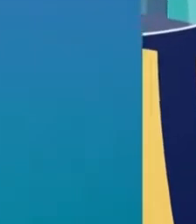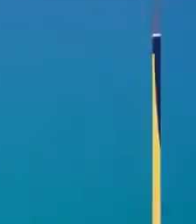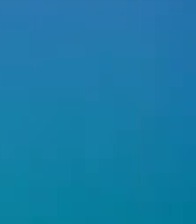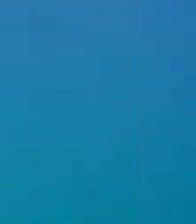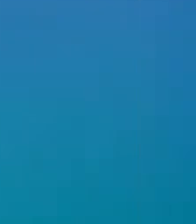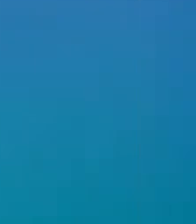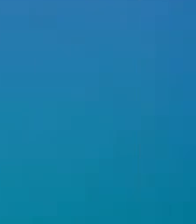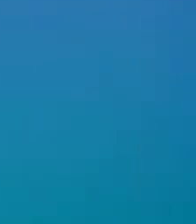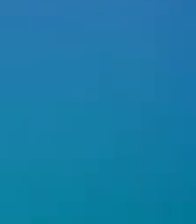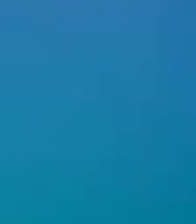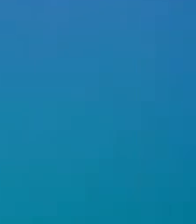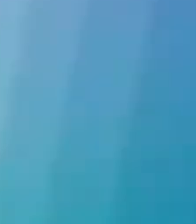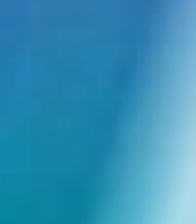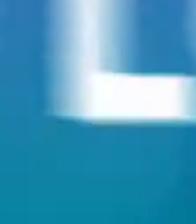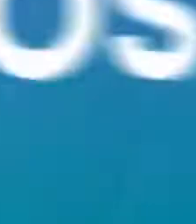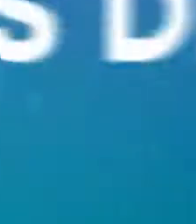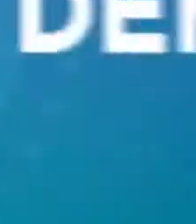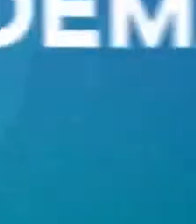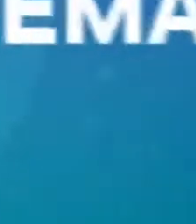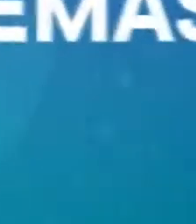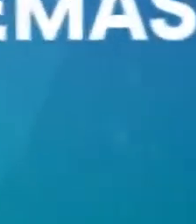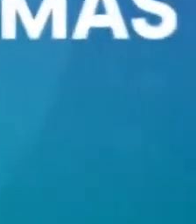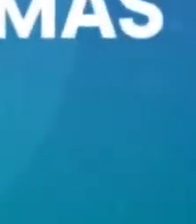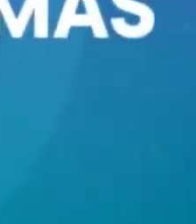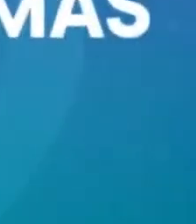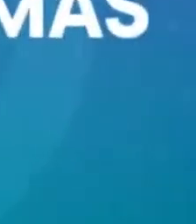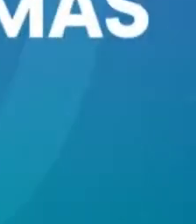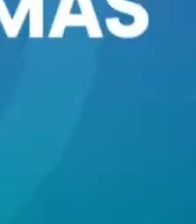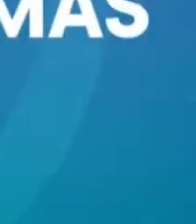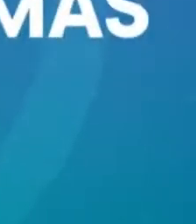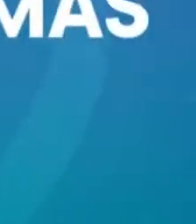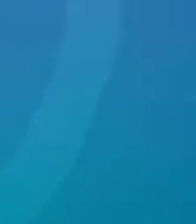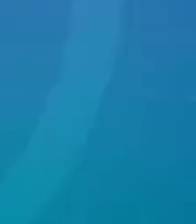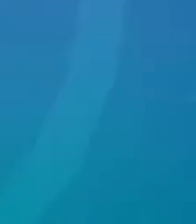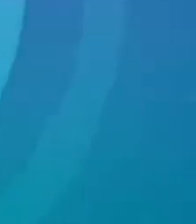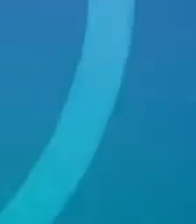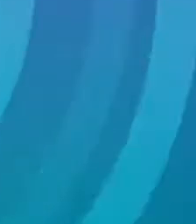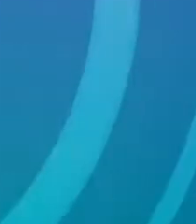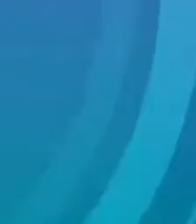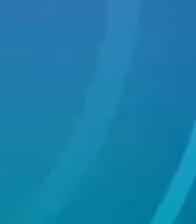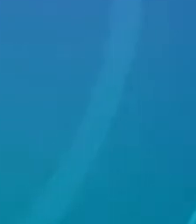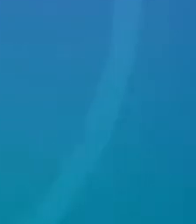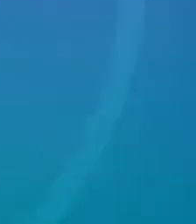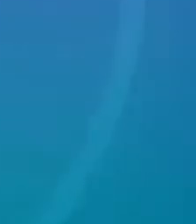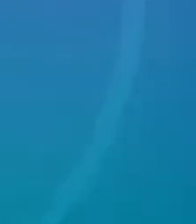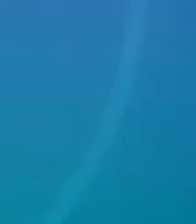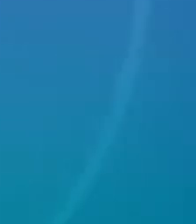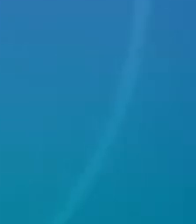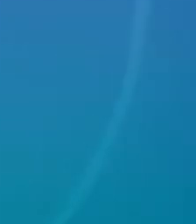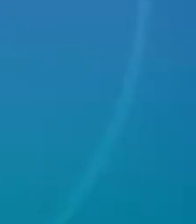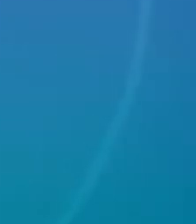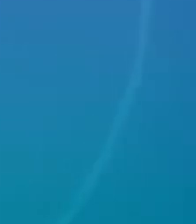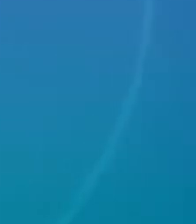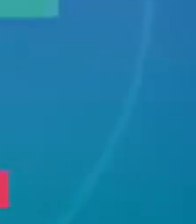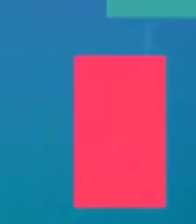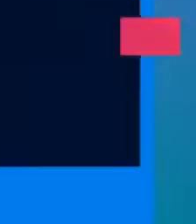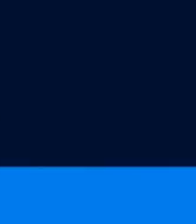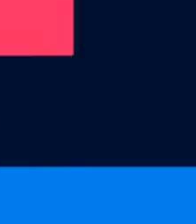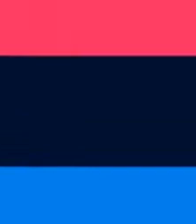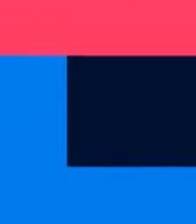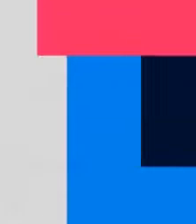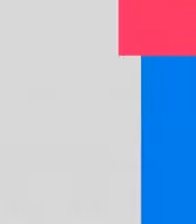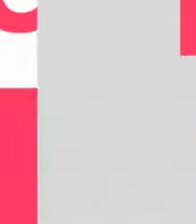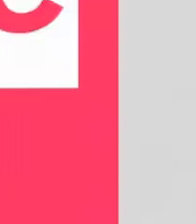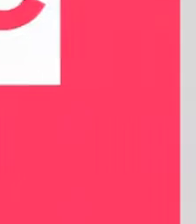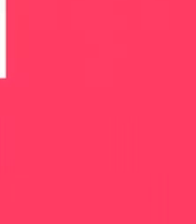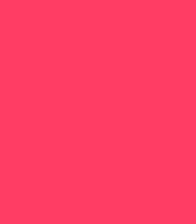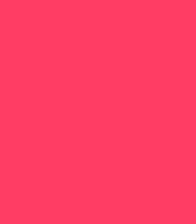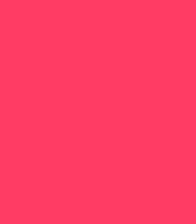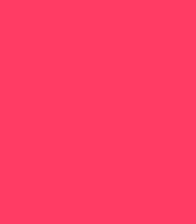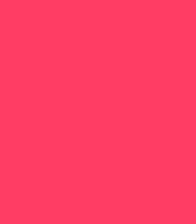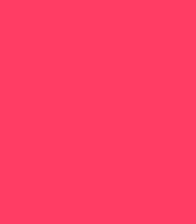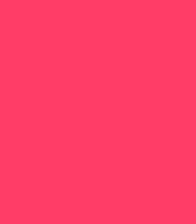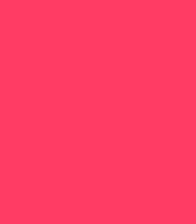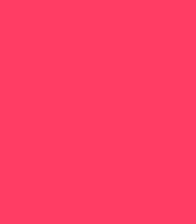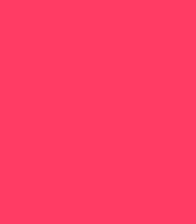transportarte. Si me cuido yo, cuido a los demás. Primero mi salud.